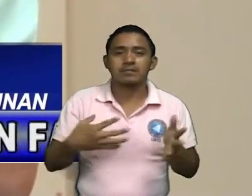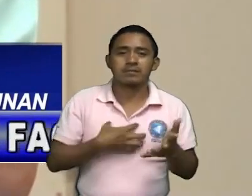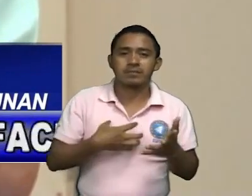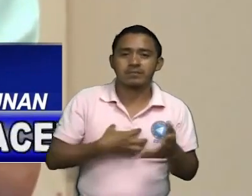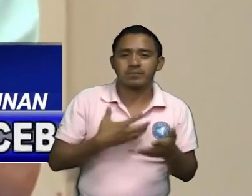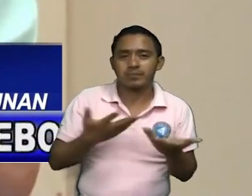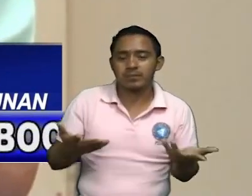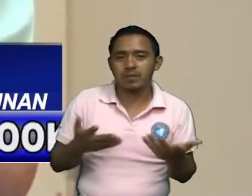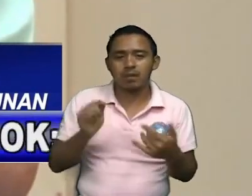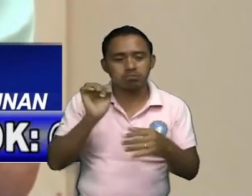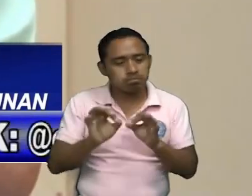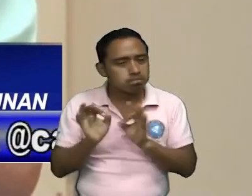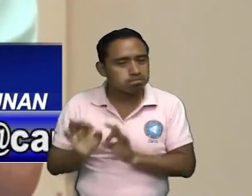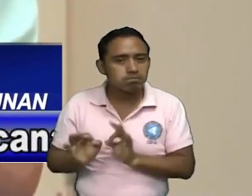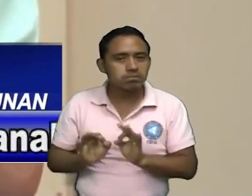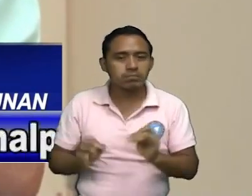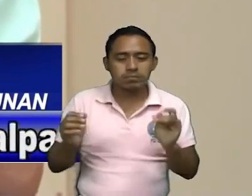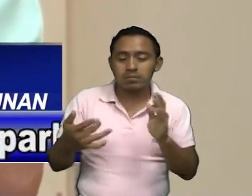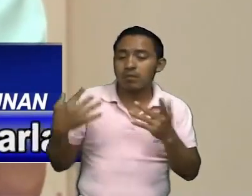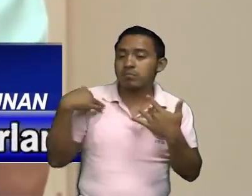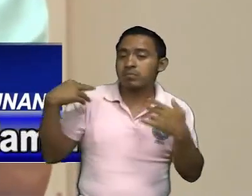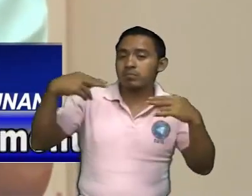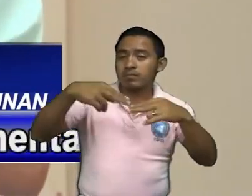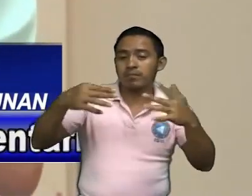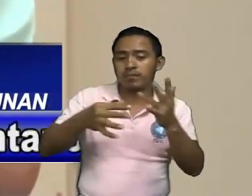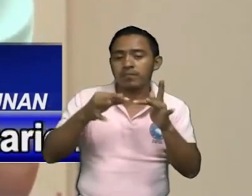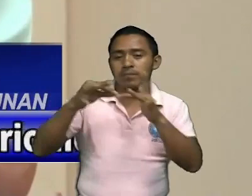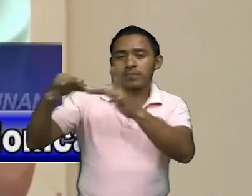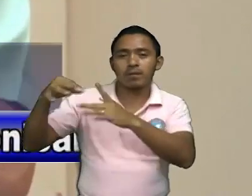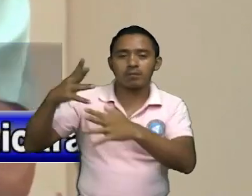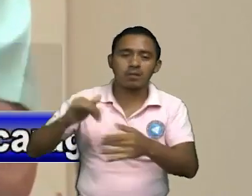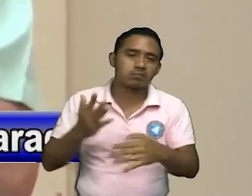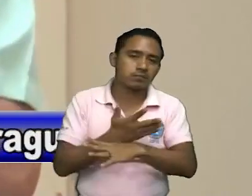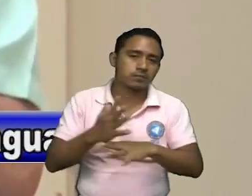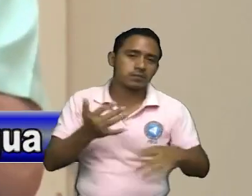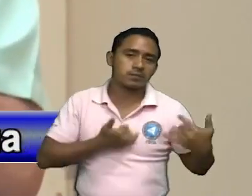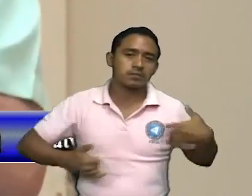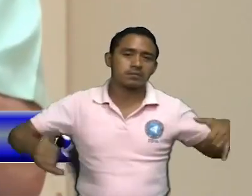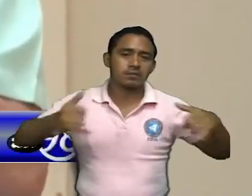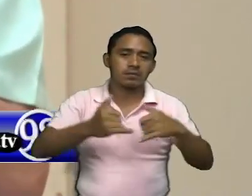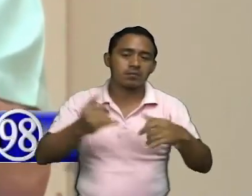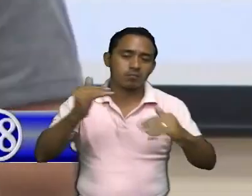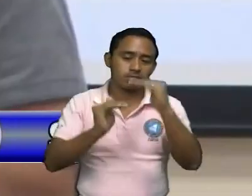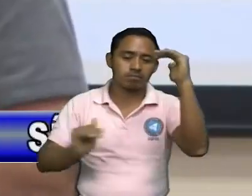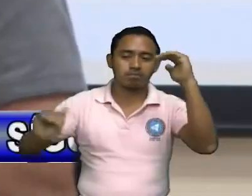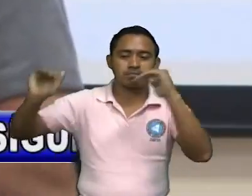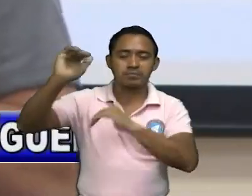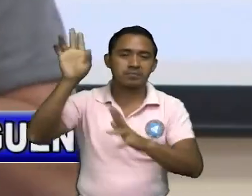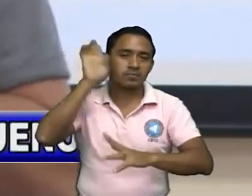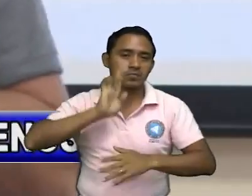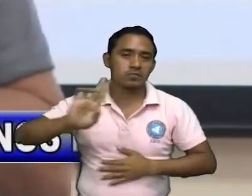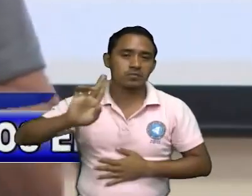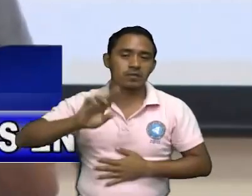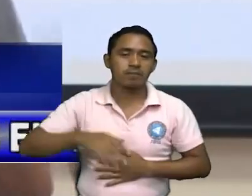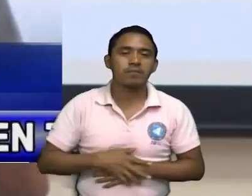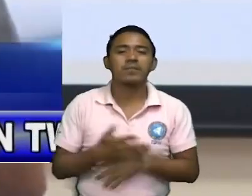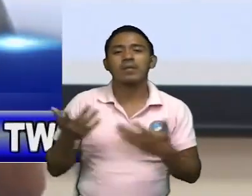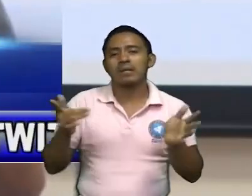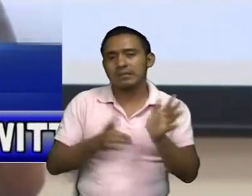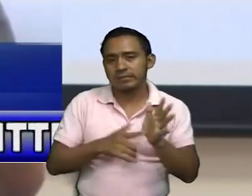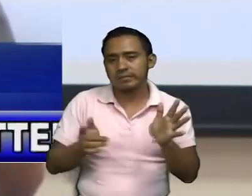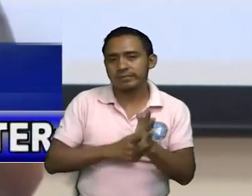estudios técnicos profesionales o de las instituciones de educación superior. En el caso particular de INATEC